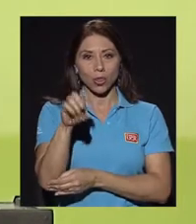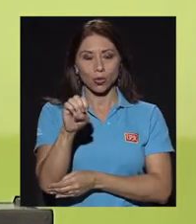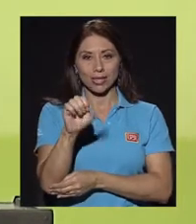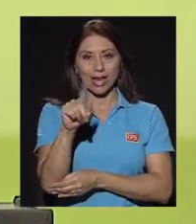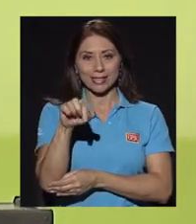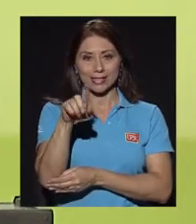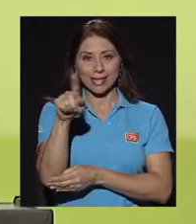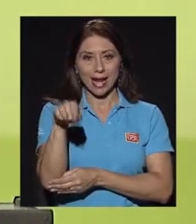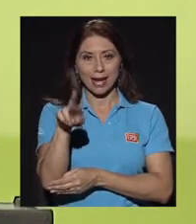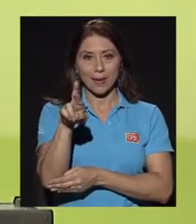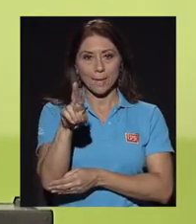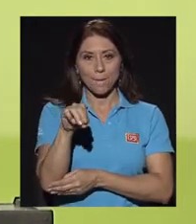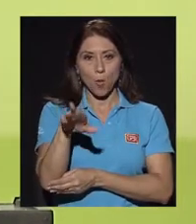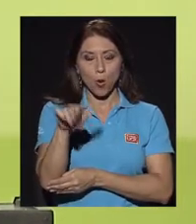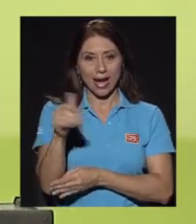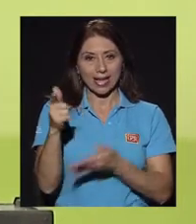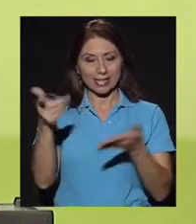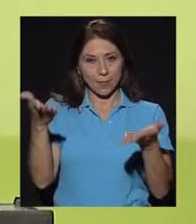que se encuentra por acá,